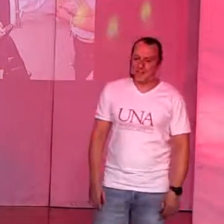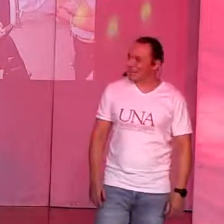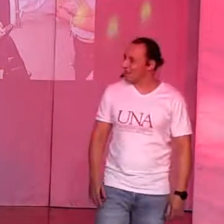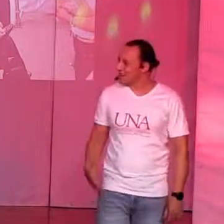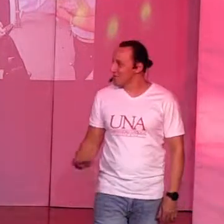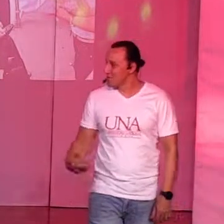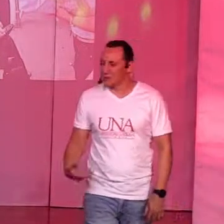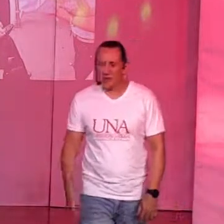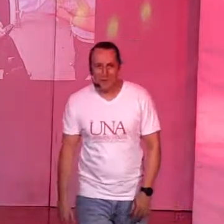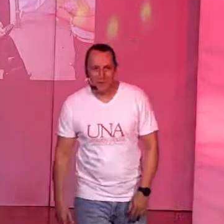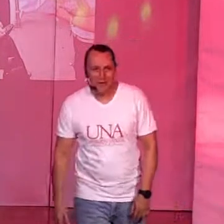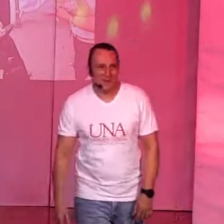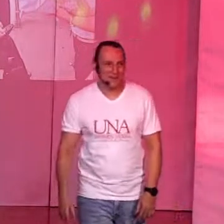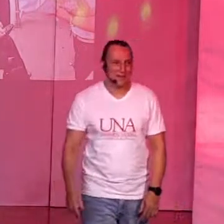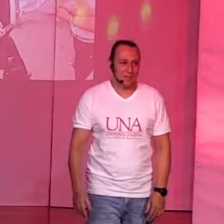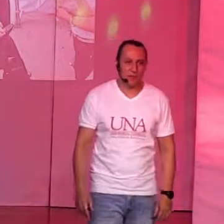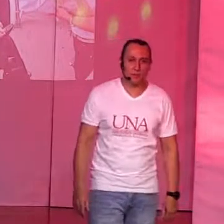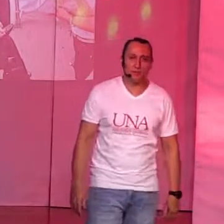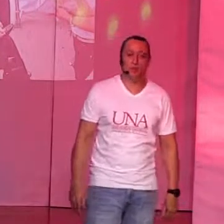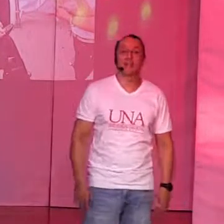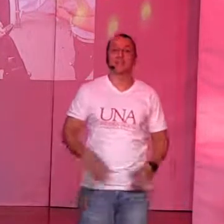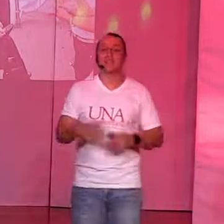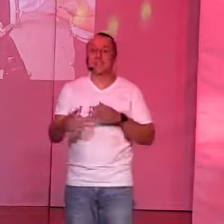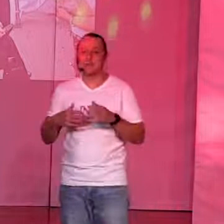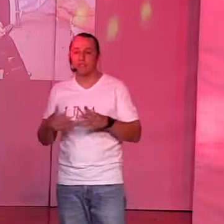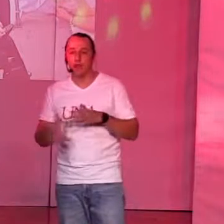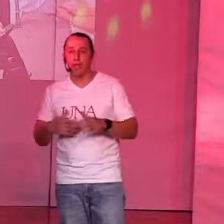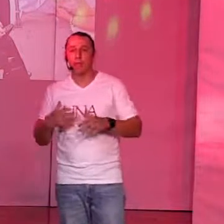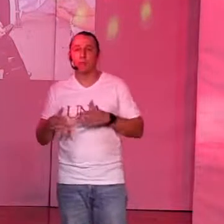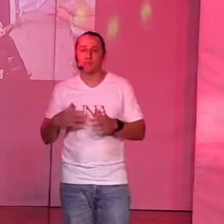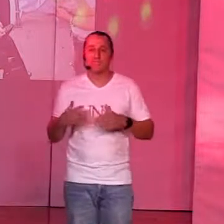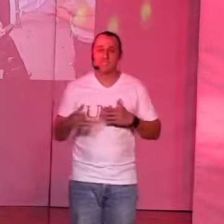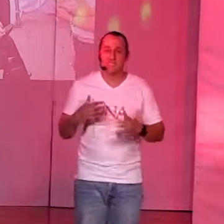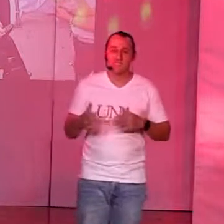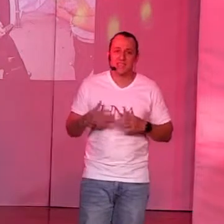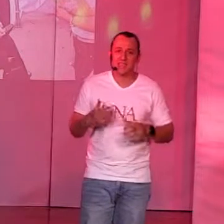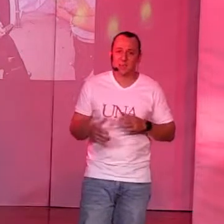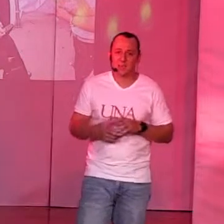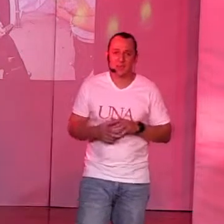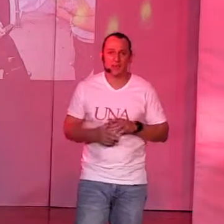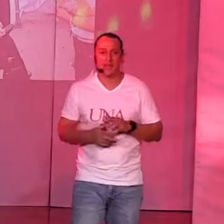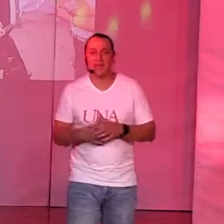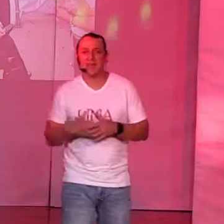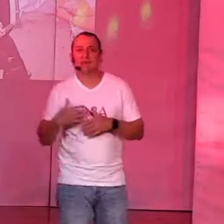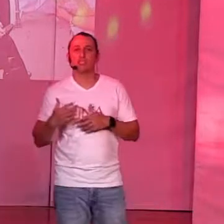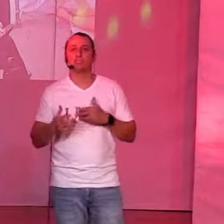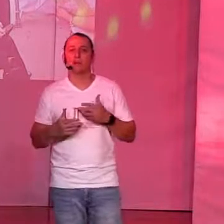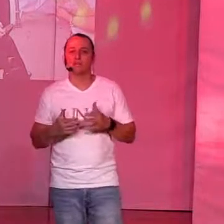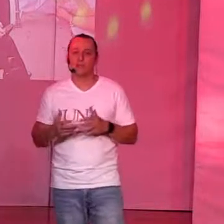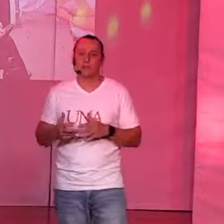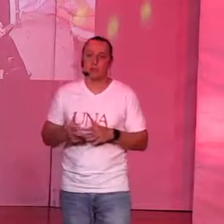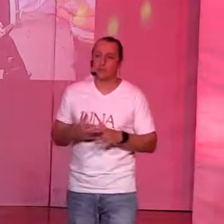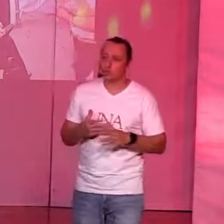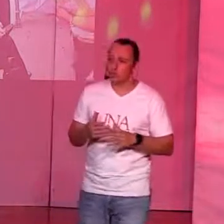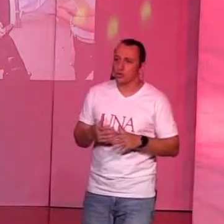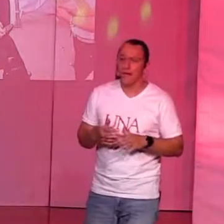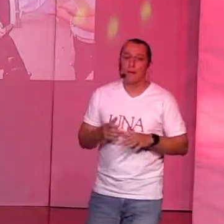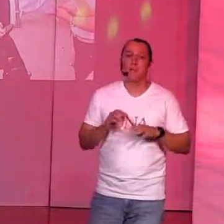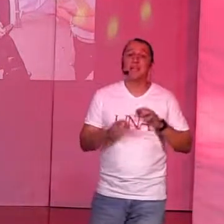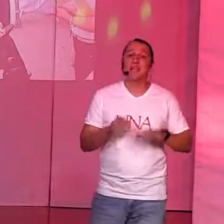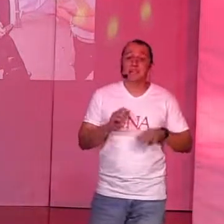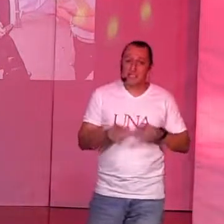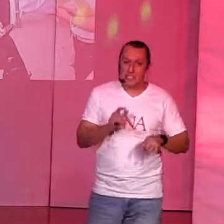Bueno, aquí tenemos una oportunidad para ganarse premios. Durante esta transmisión vamos a hacer ciertas dinámicas, ¿verdad? Y la idea es que ustedes participen con